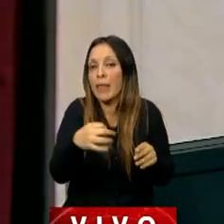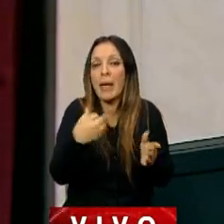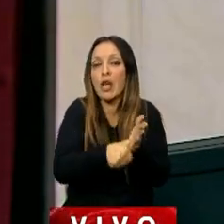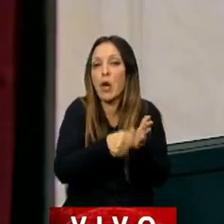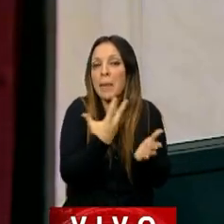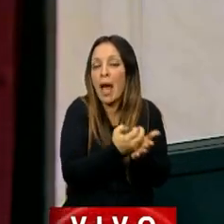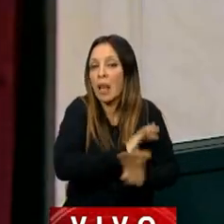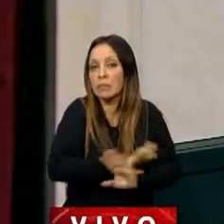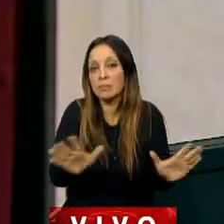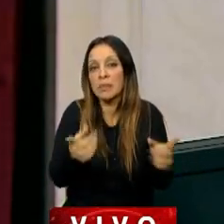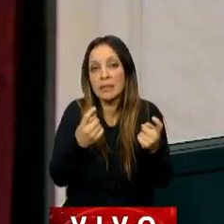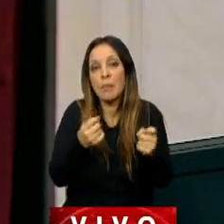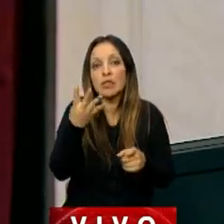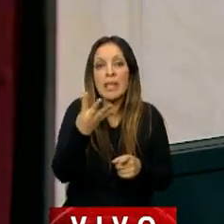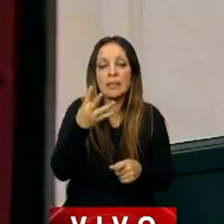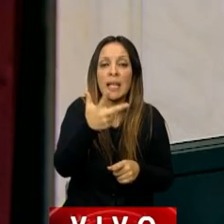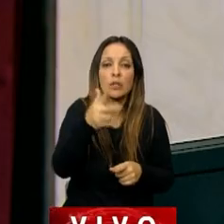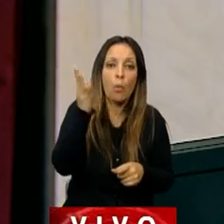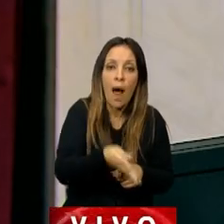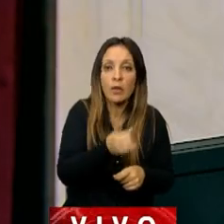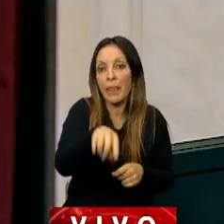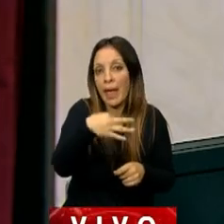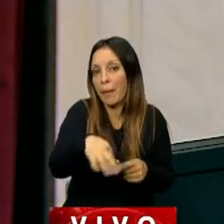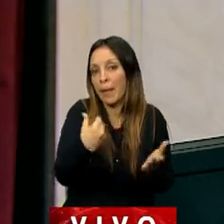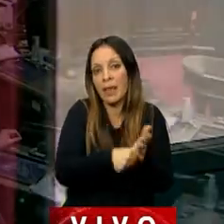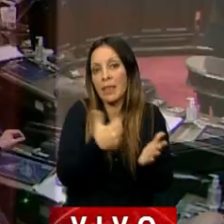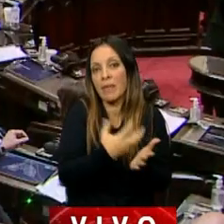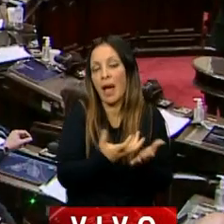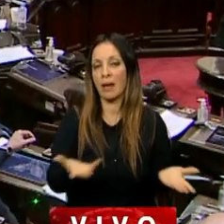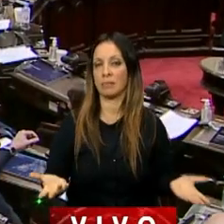apartamiento. Hacen falta 3/4, identifíquense.